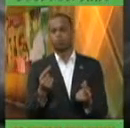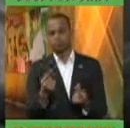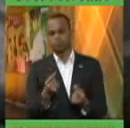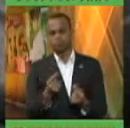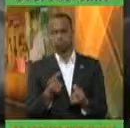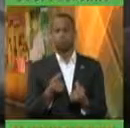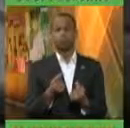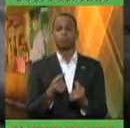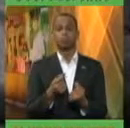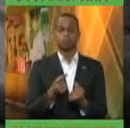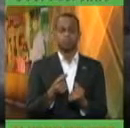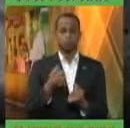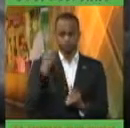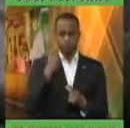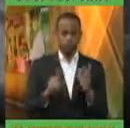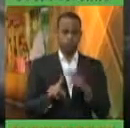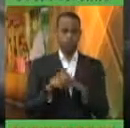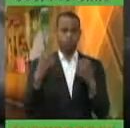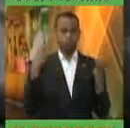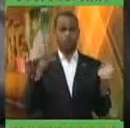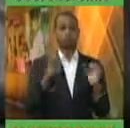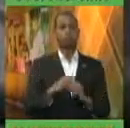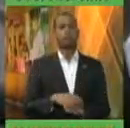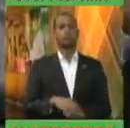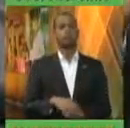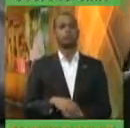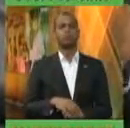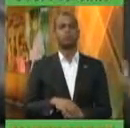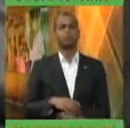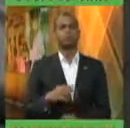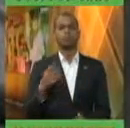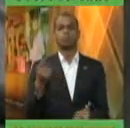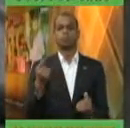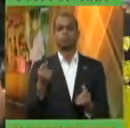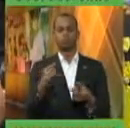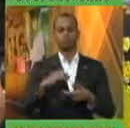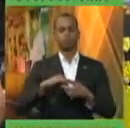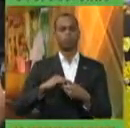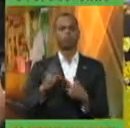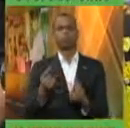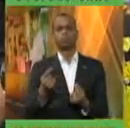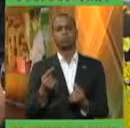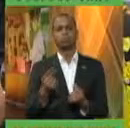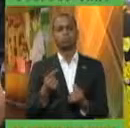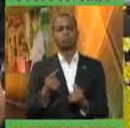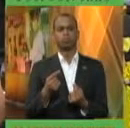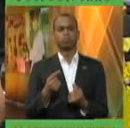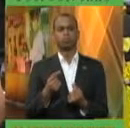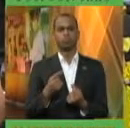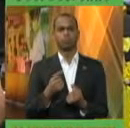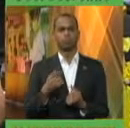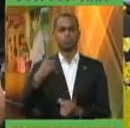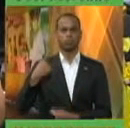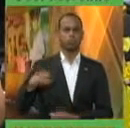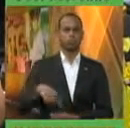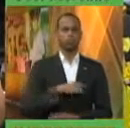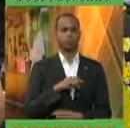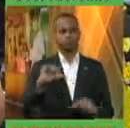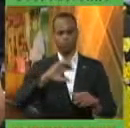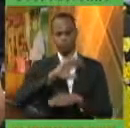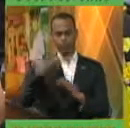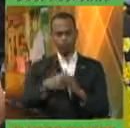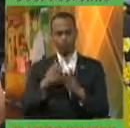huésped si viene una emergencia un desastre ahora qué hizo con nadie dado que nosotros convertir